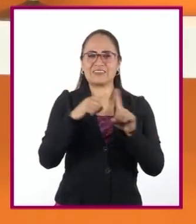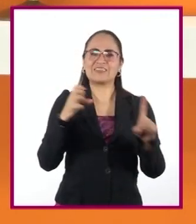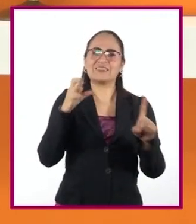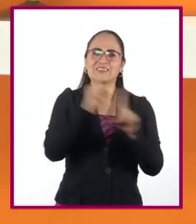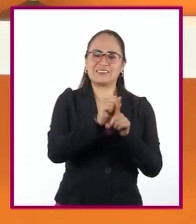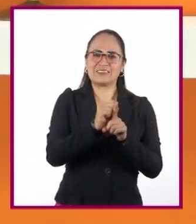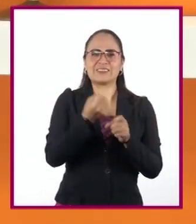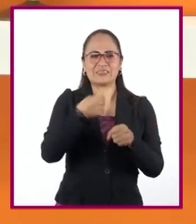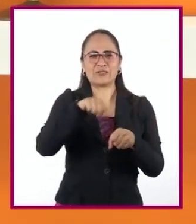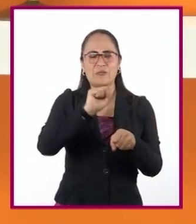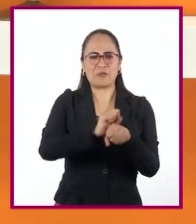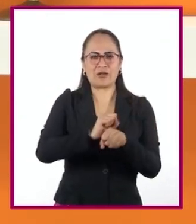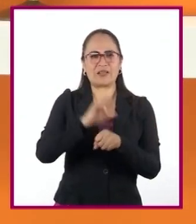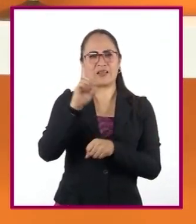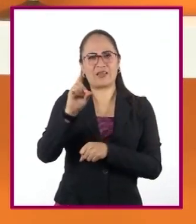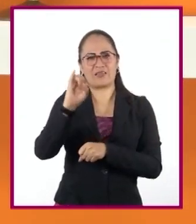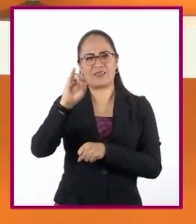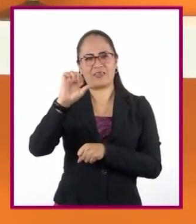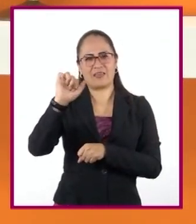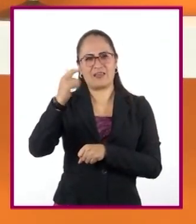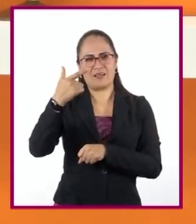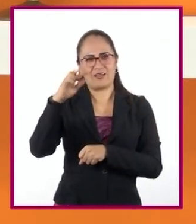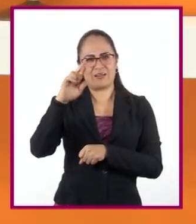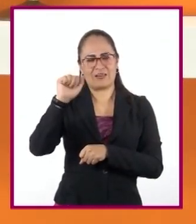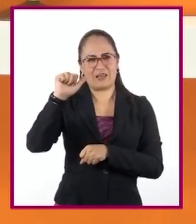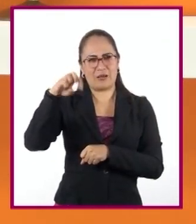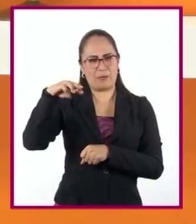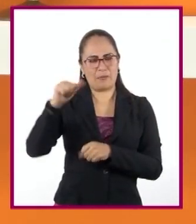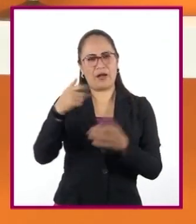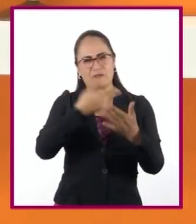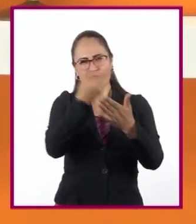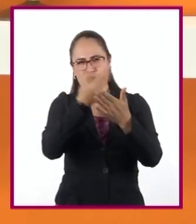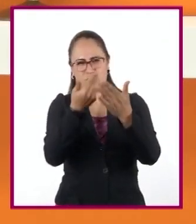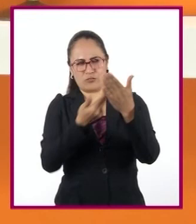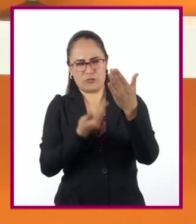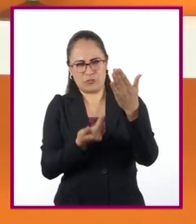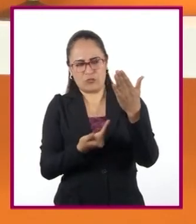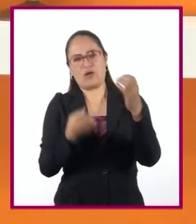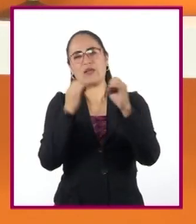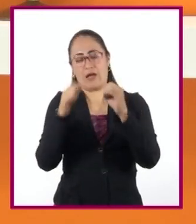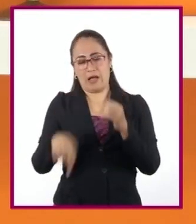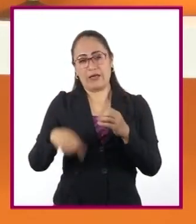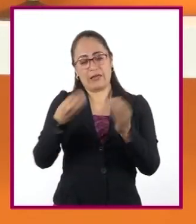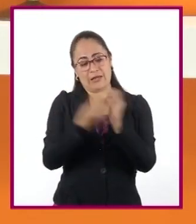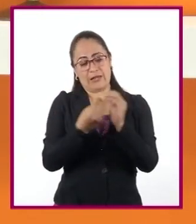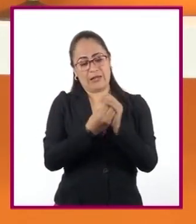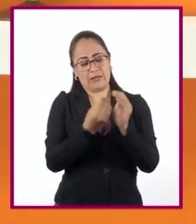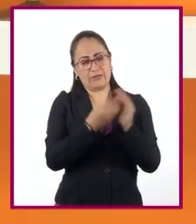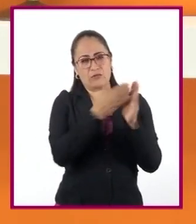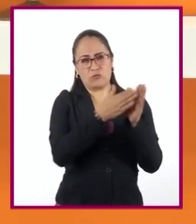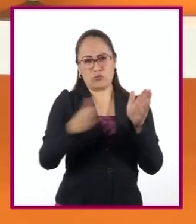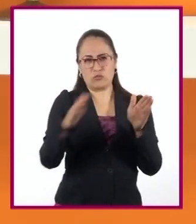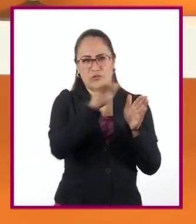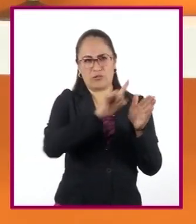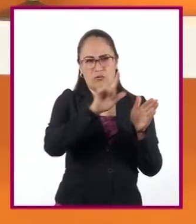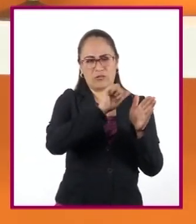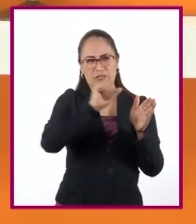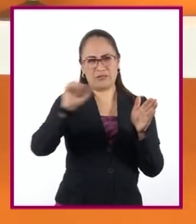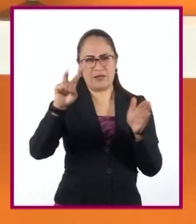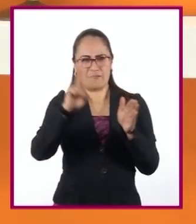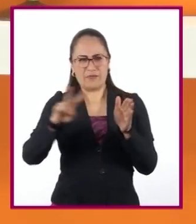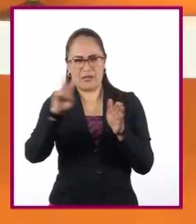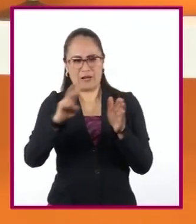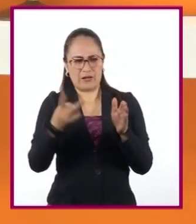consiste de un diagrama episodio y este se llenará con la información de las sesiones de la semana. Recuerden que